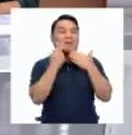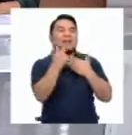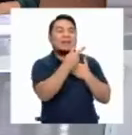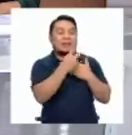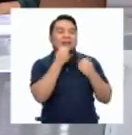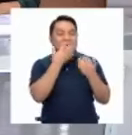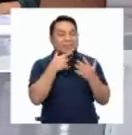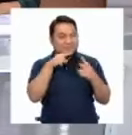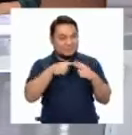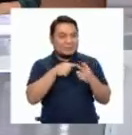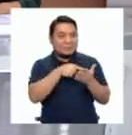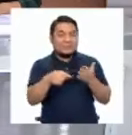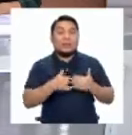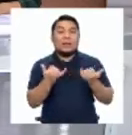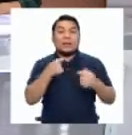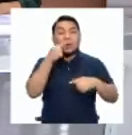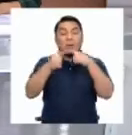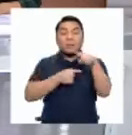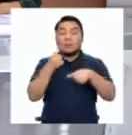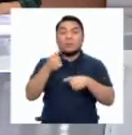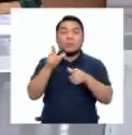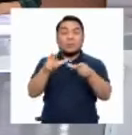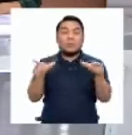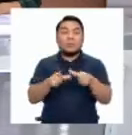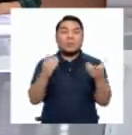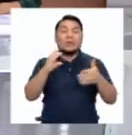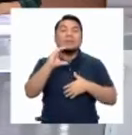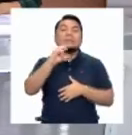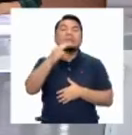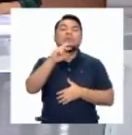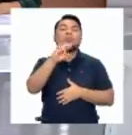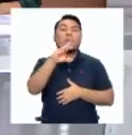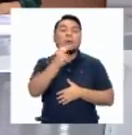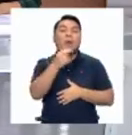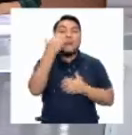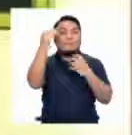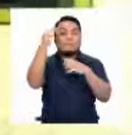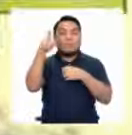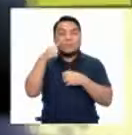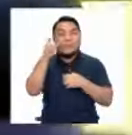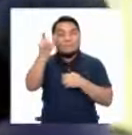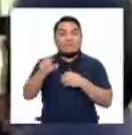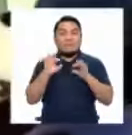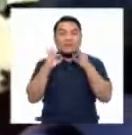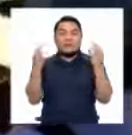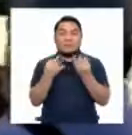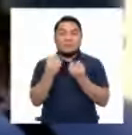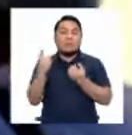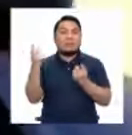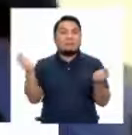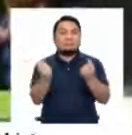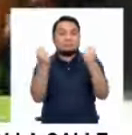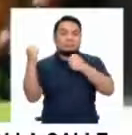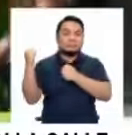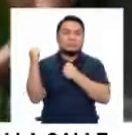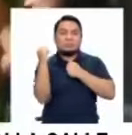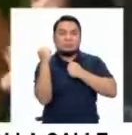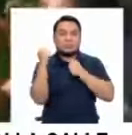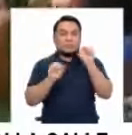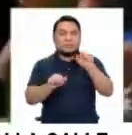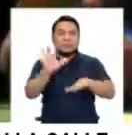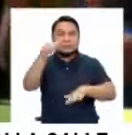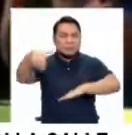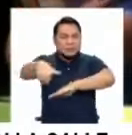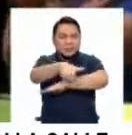semana. Así es, y les contamos ahora que en la ciudad de Sechura, Piura, una familia celebró el quinceañero de una de sus hijas en la vía pública y durante el